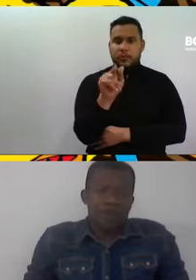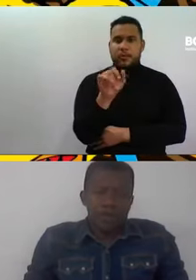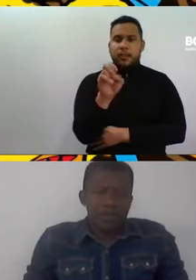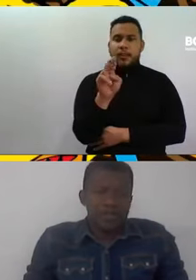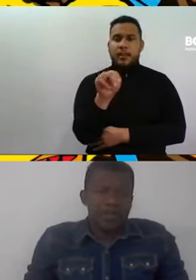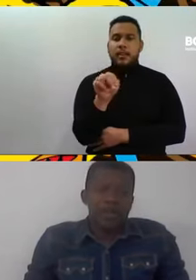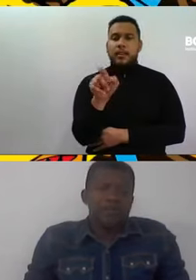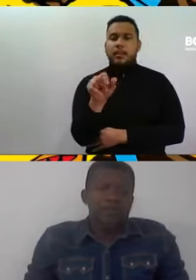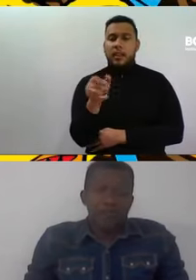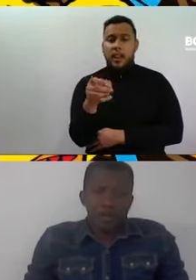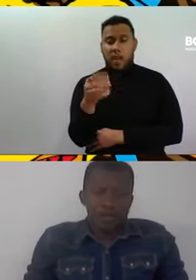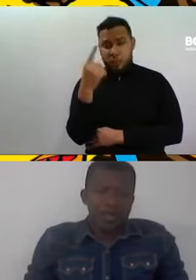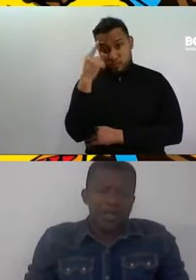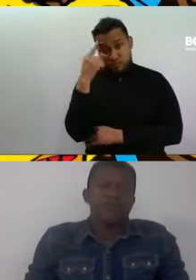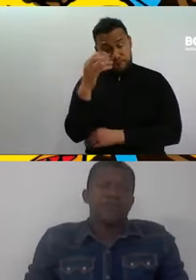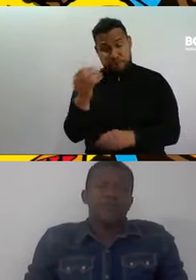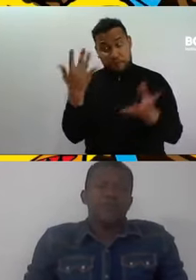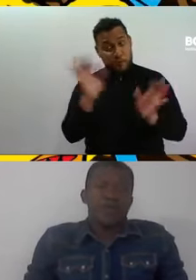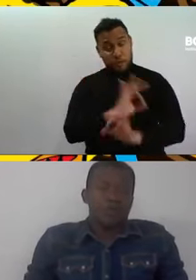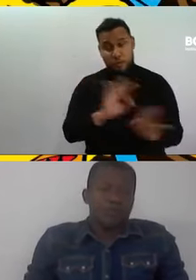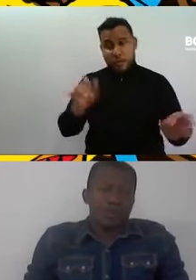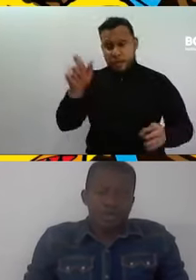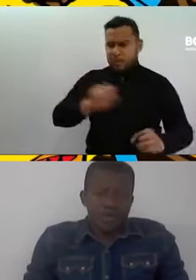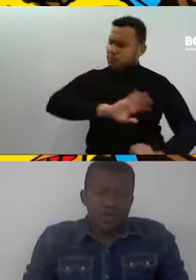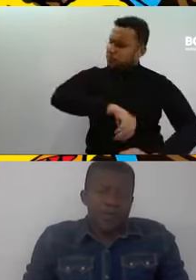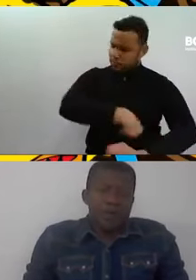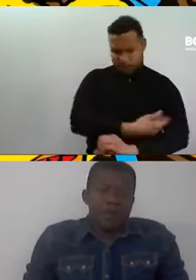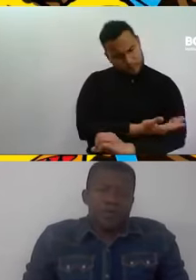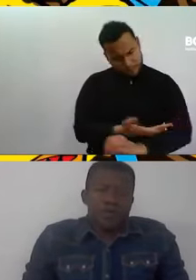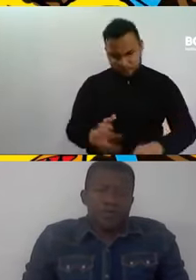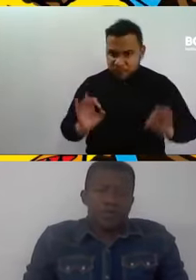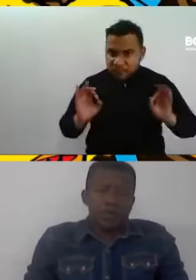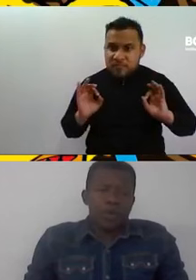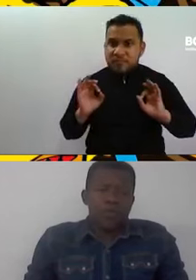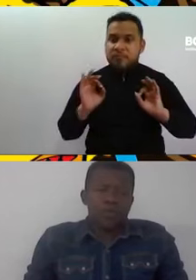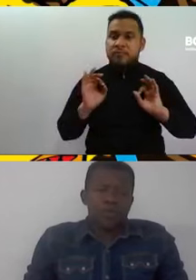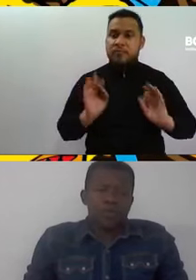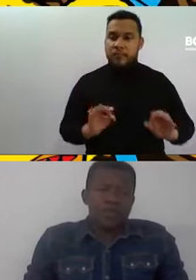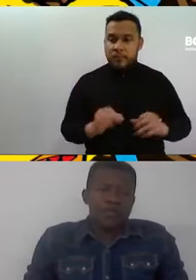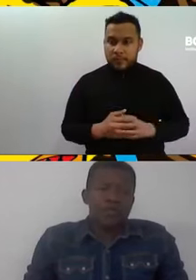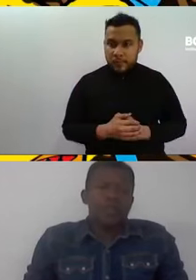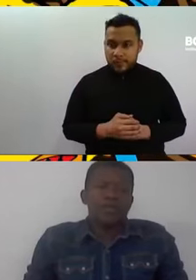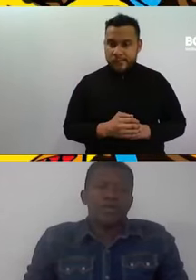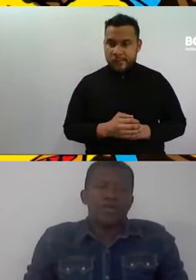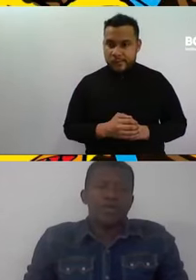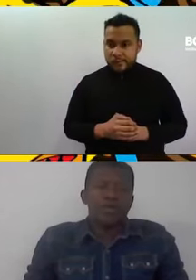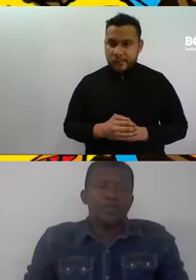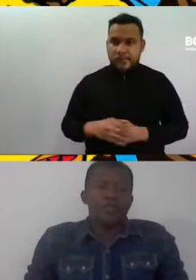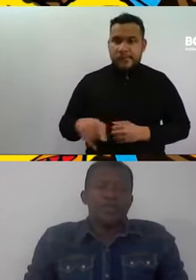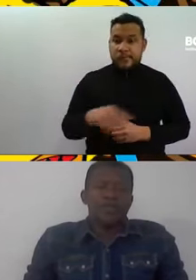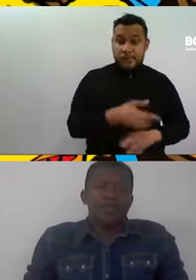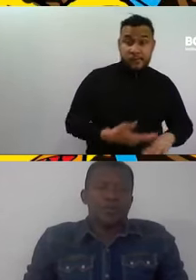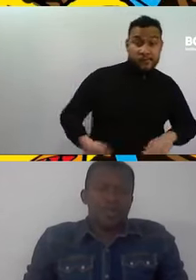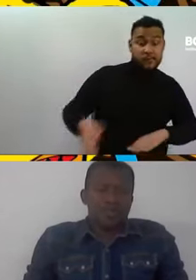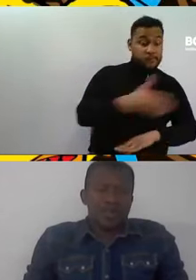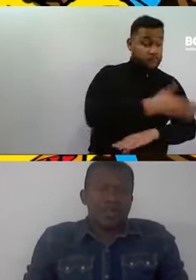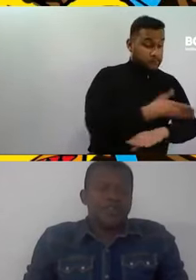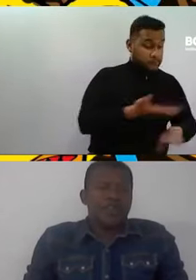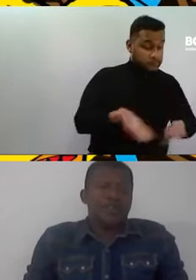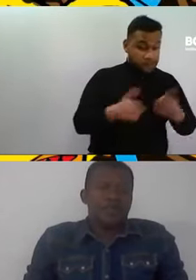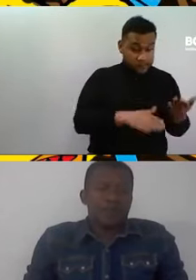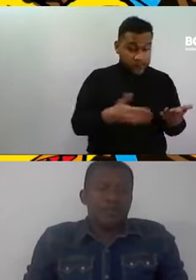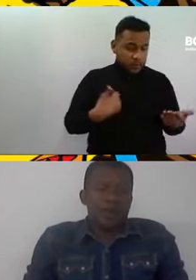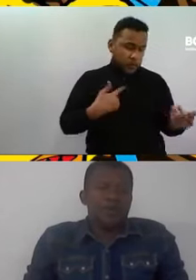el poeta, el gran poeta, el hombre con el que tuve la oportunidad antes de morir de